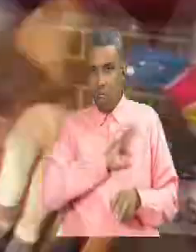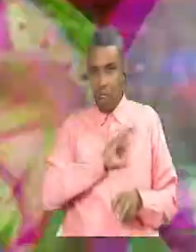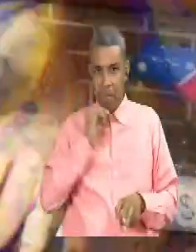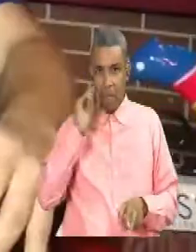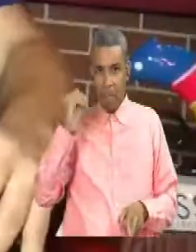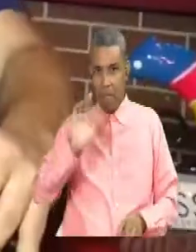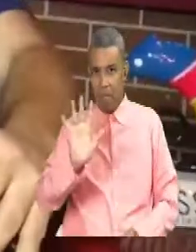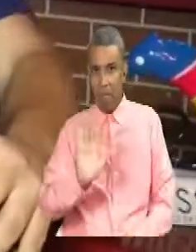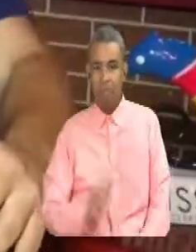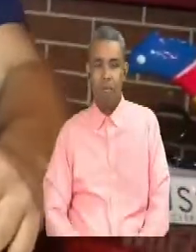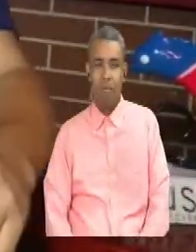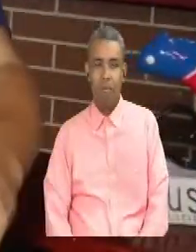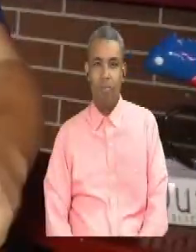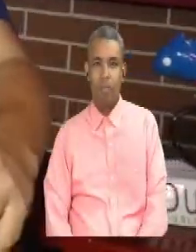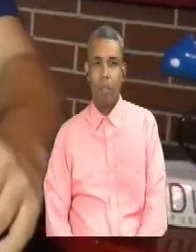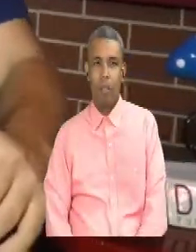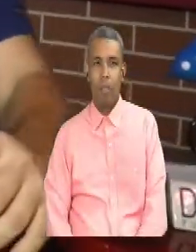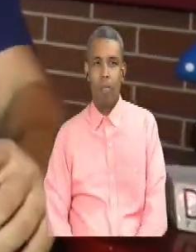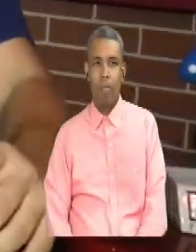cervecería. Chao.